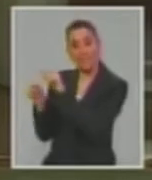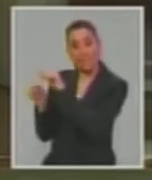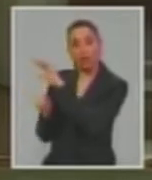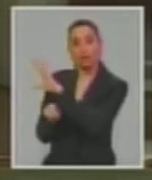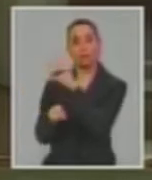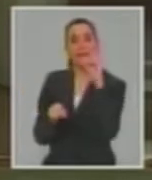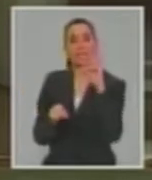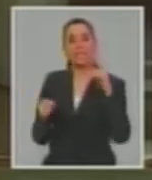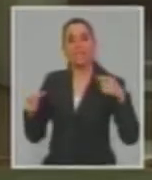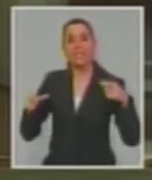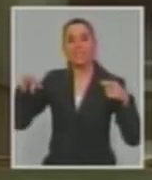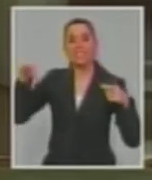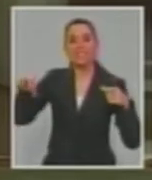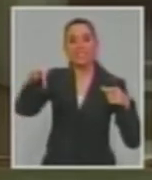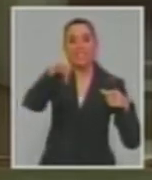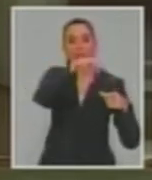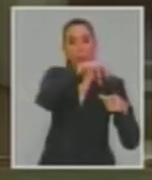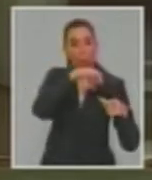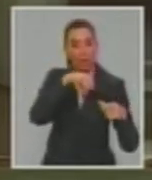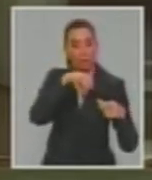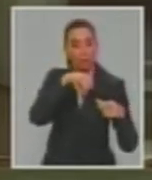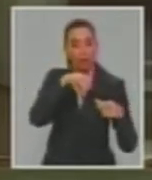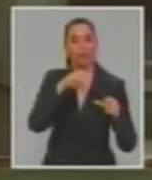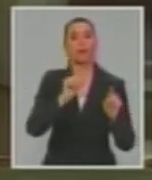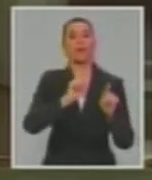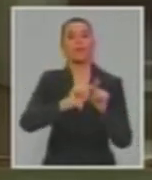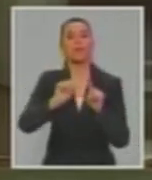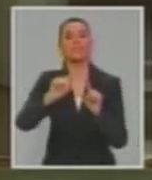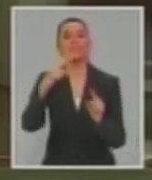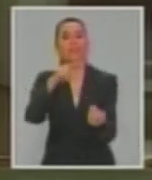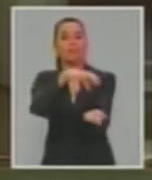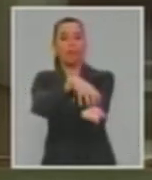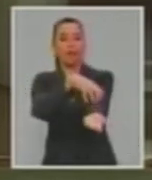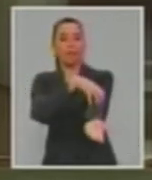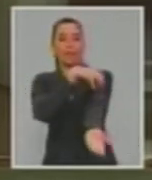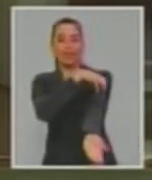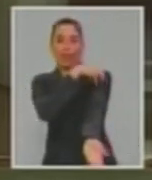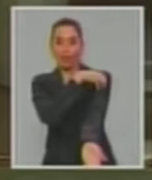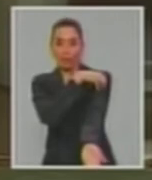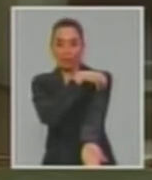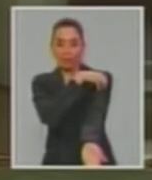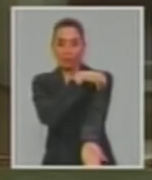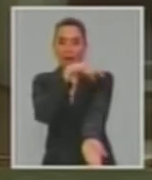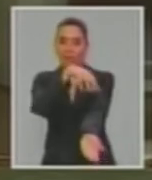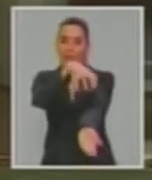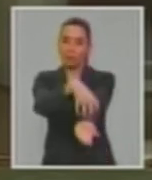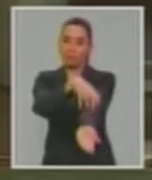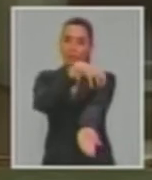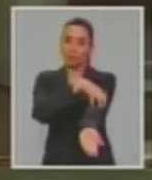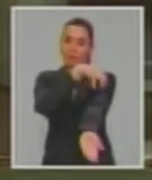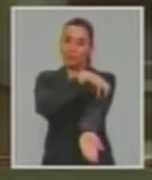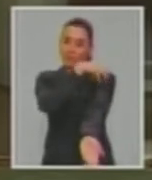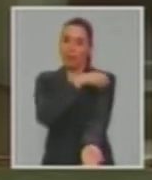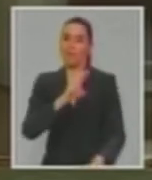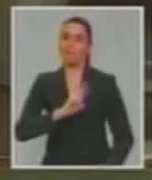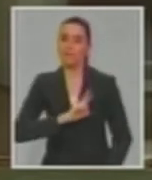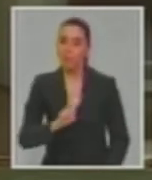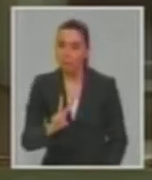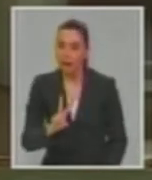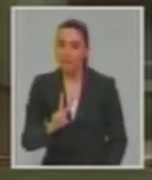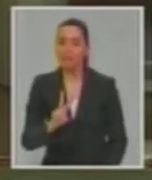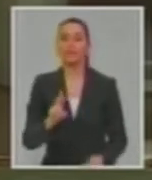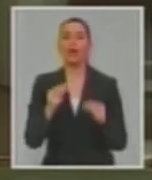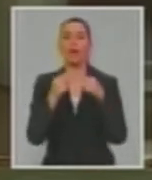en circunscripciones que corresponderán a las distintas regiones del país. De esta forma, las regiones de Valparaíso,